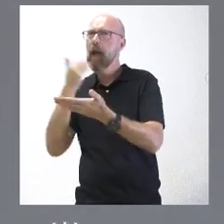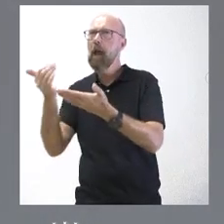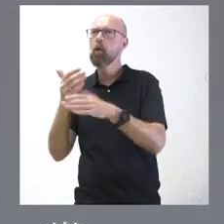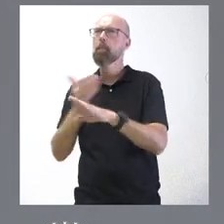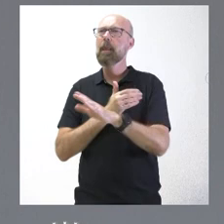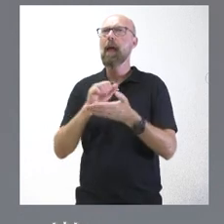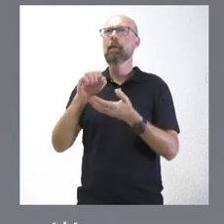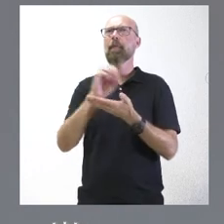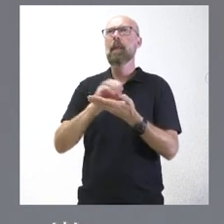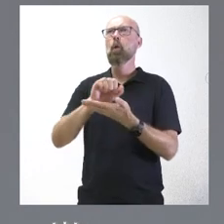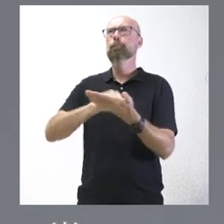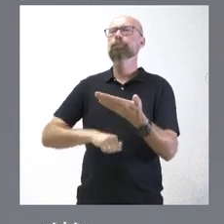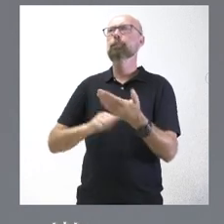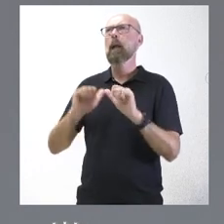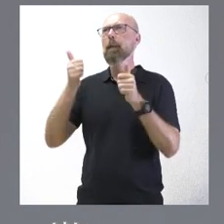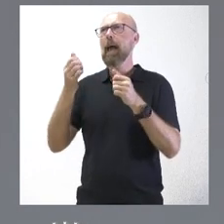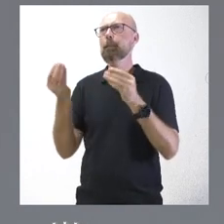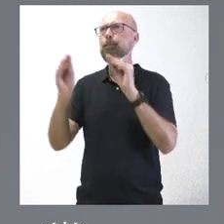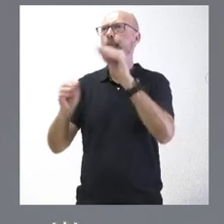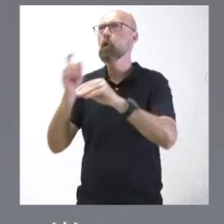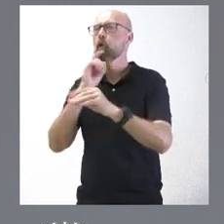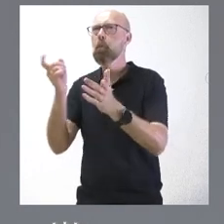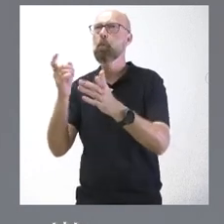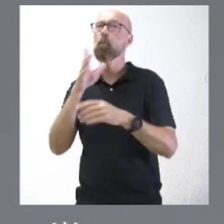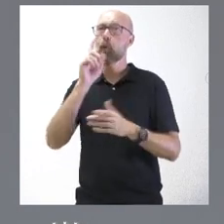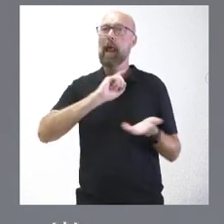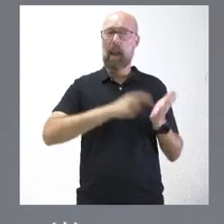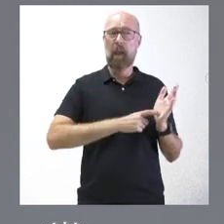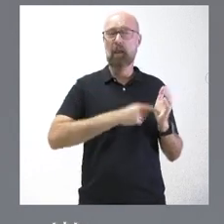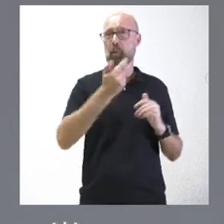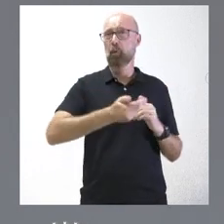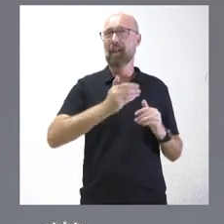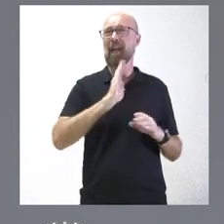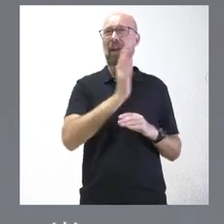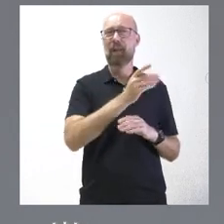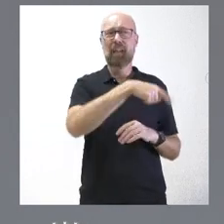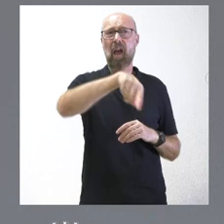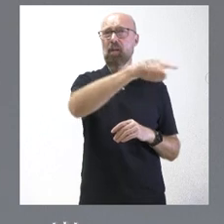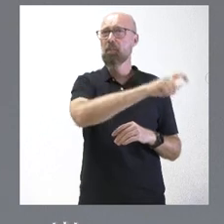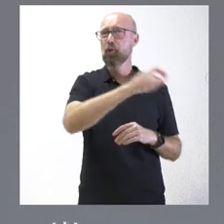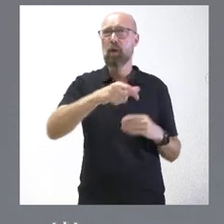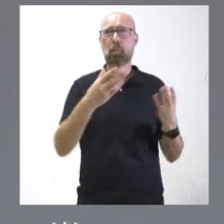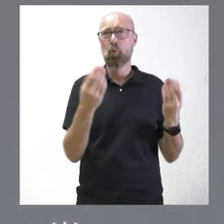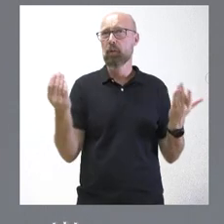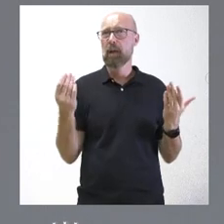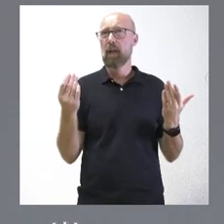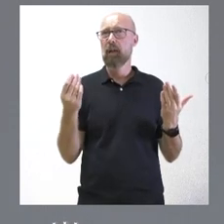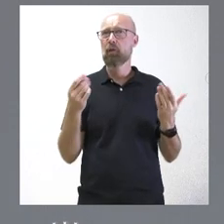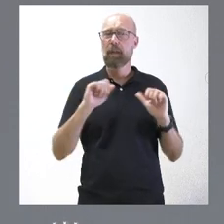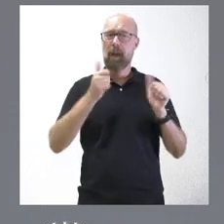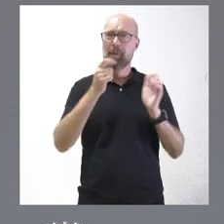texto legislativo que afecta en este caso a tanta gente que afecta a tantas familias Entonces estamos en proceso de